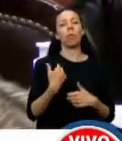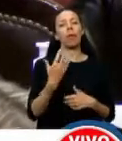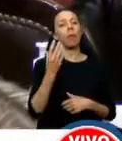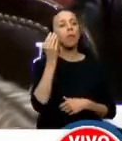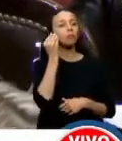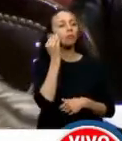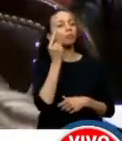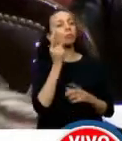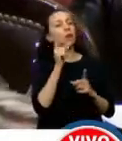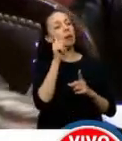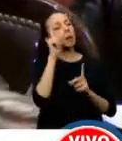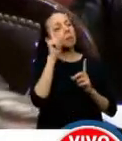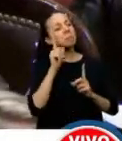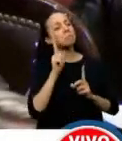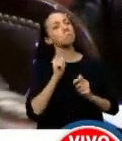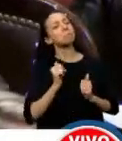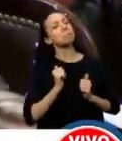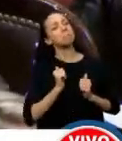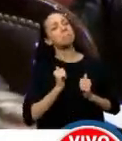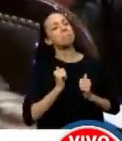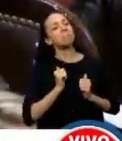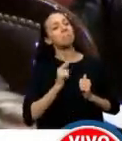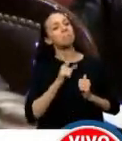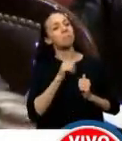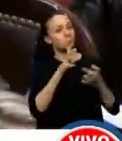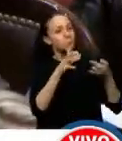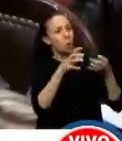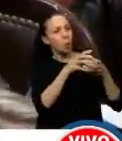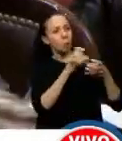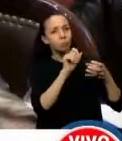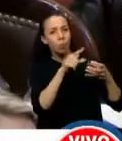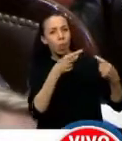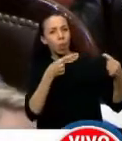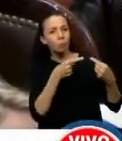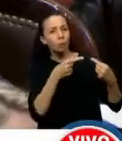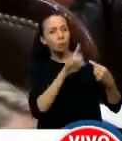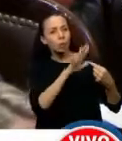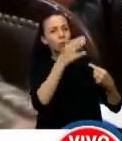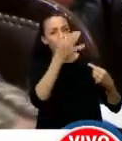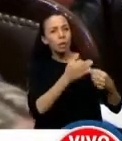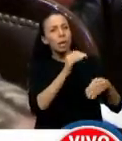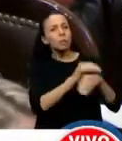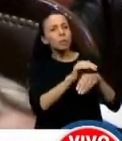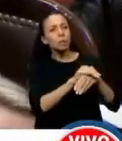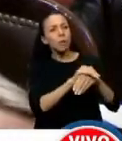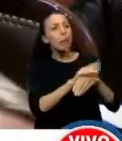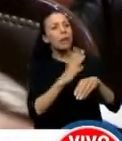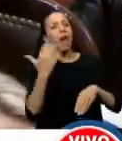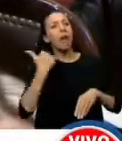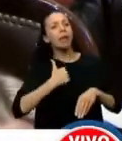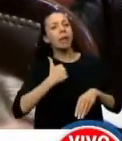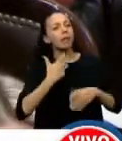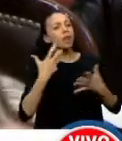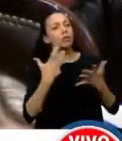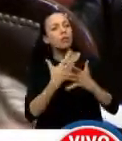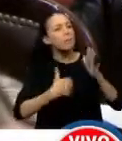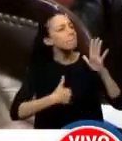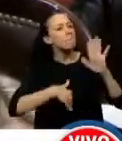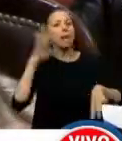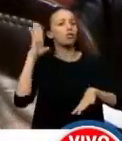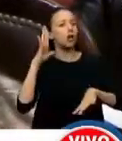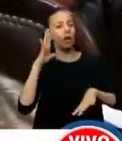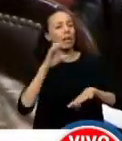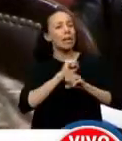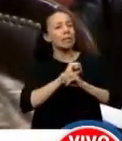todos y todas, ¿no? Pero la verdad que nosotros hemos podido plantear nuestras disidencias, lo hemos dicho públicamente en todos lados, lo